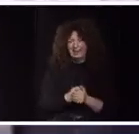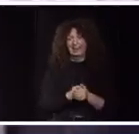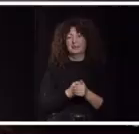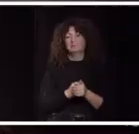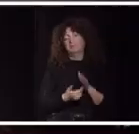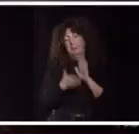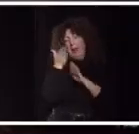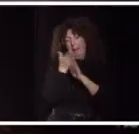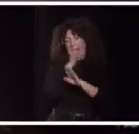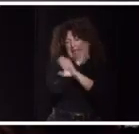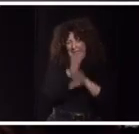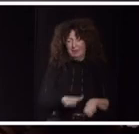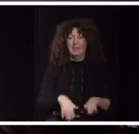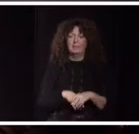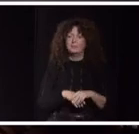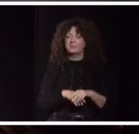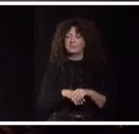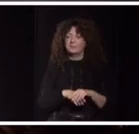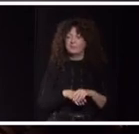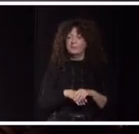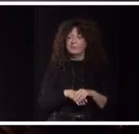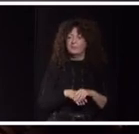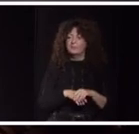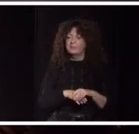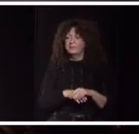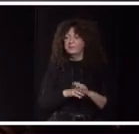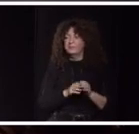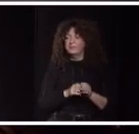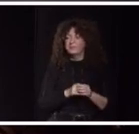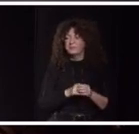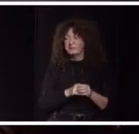voy a terminar ya, que lo he dicho antes, pero no he terminado.